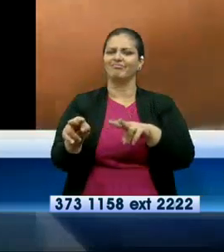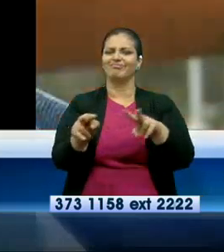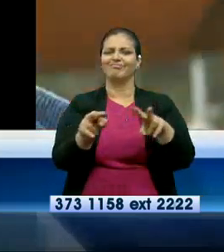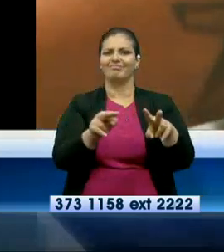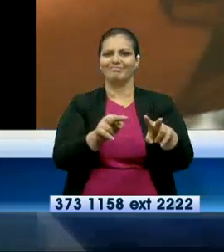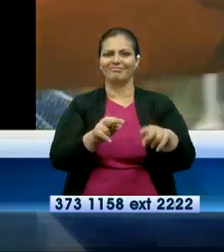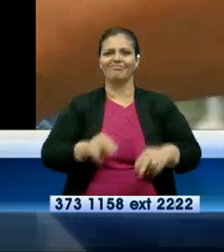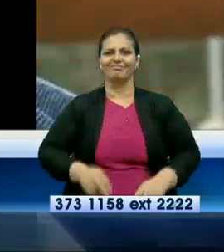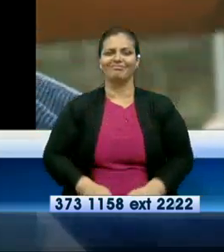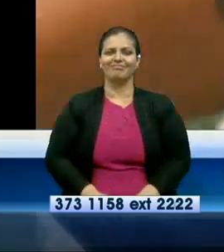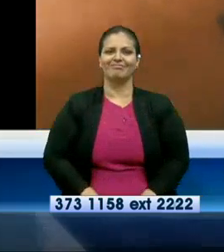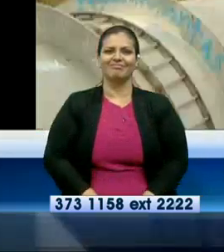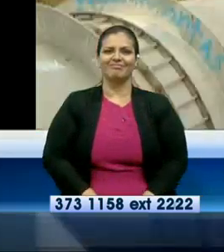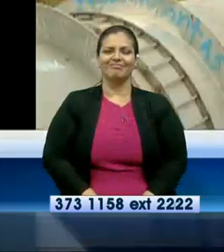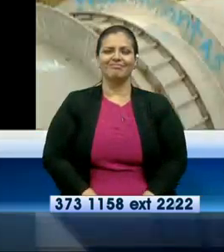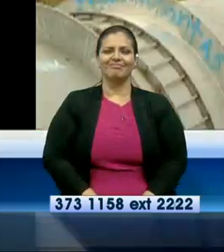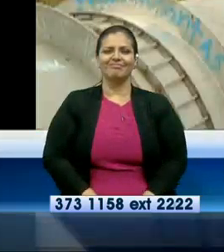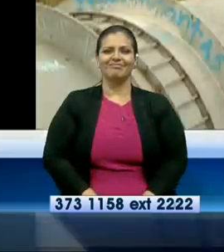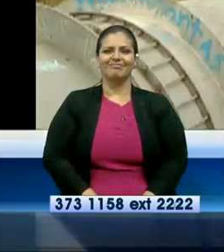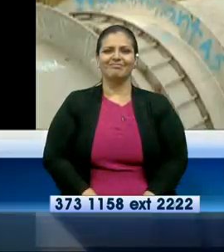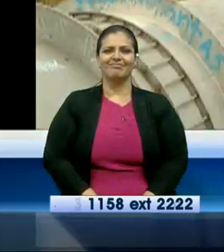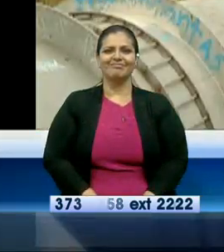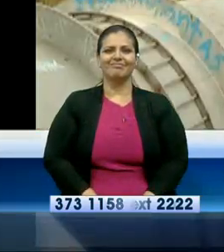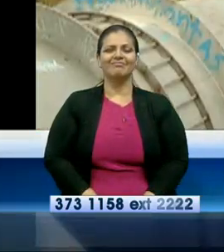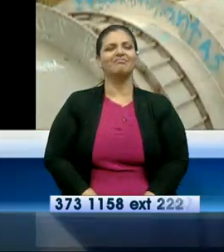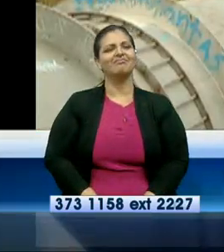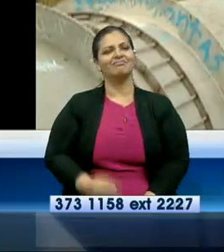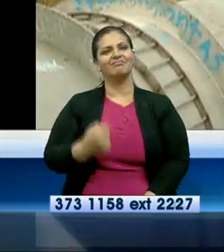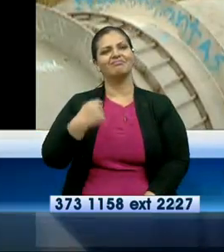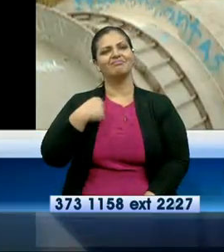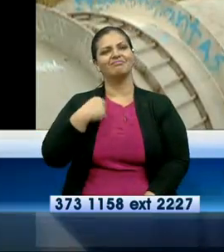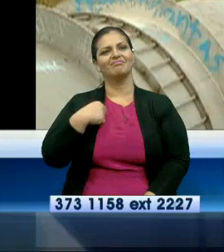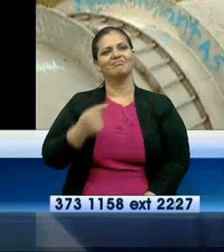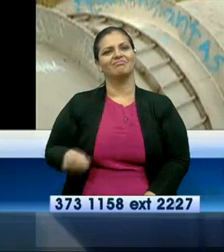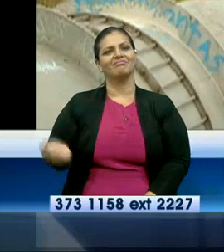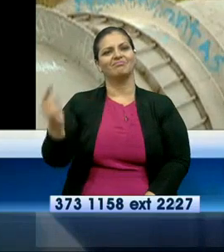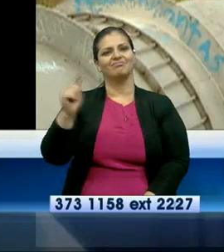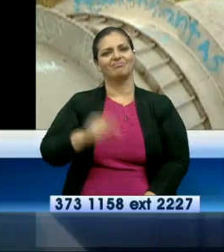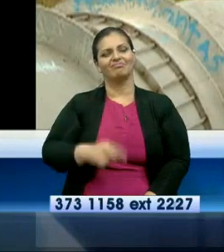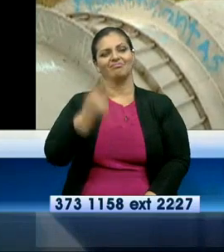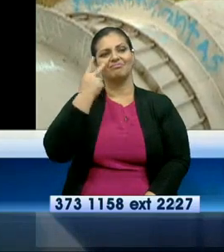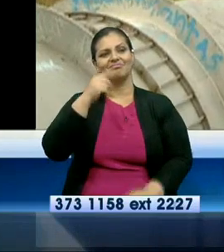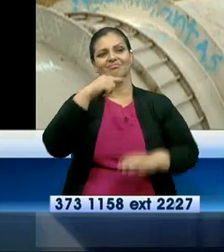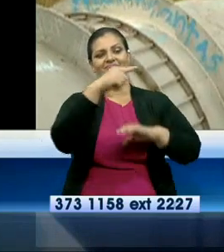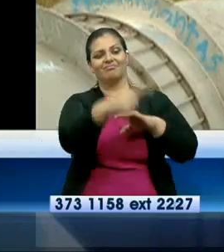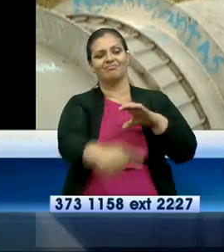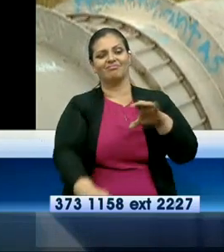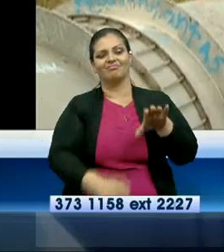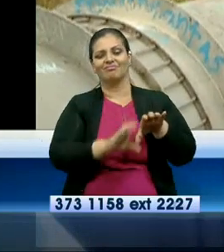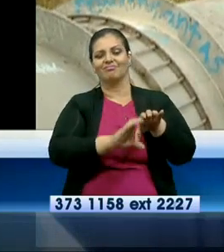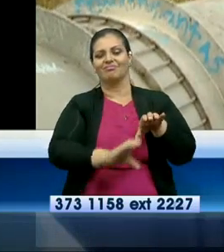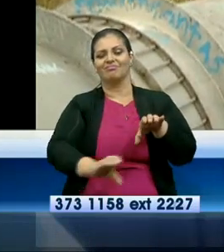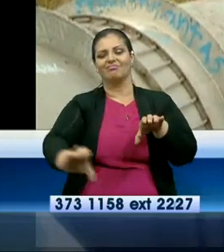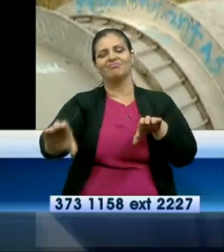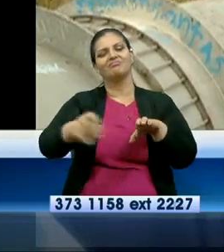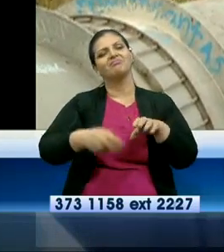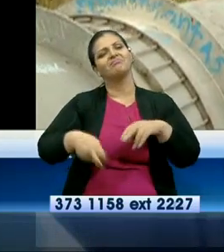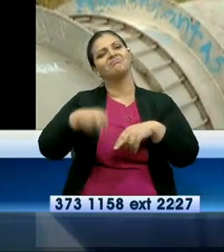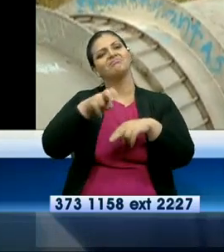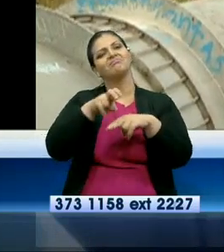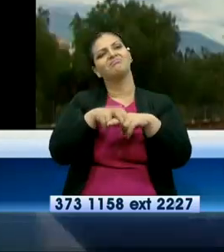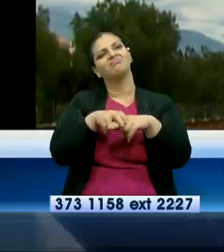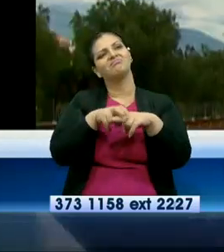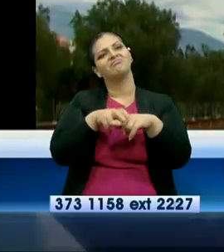no toca. Entonces, vengo acá a los tubos de las 500 gradas, donde así le conocemos, donde la mayoría